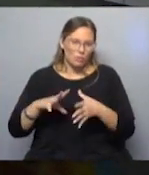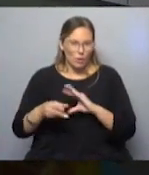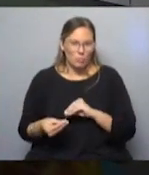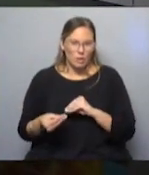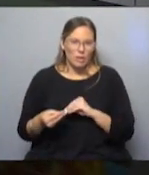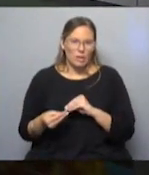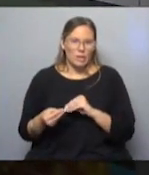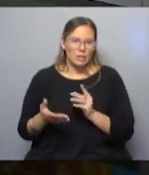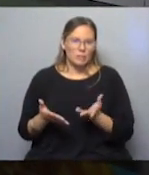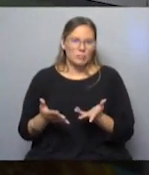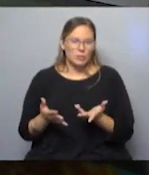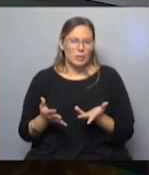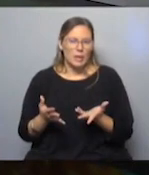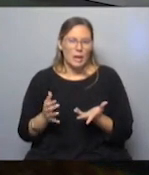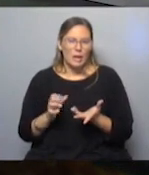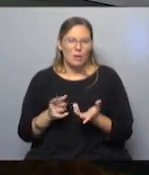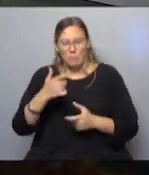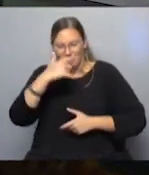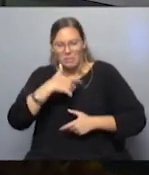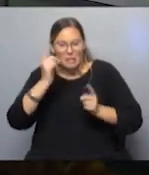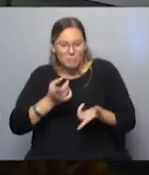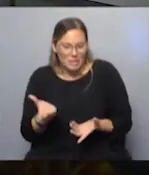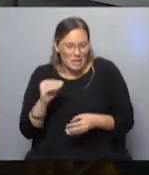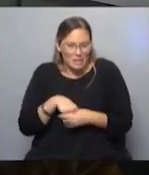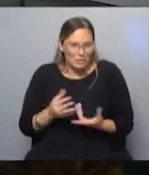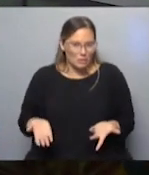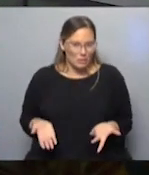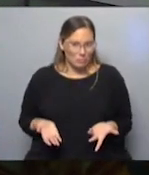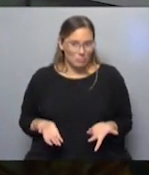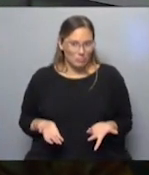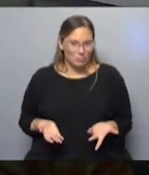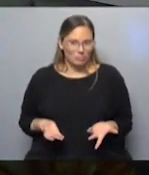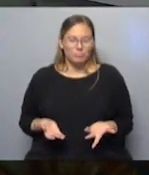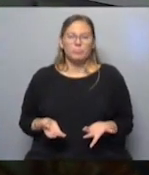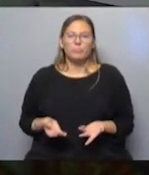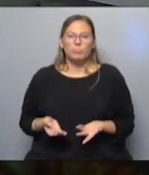comprometidos dramáticamente ellos también en la obra